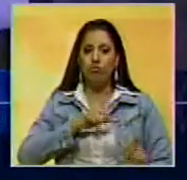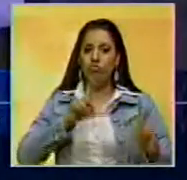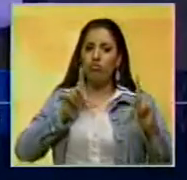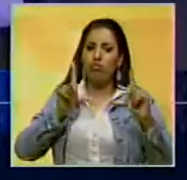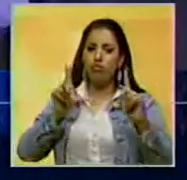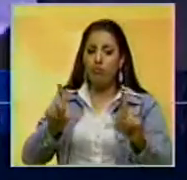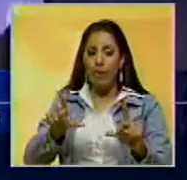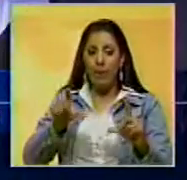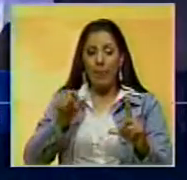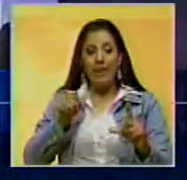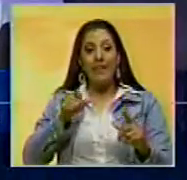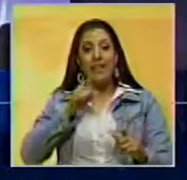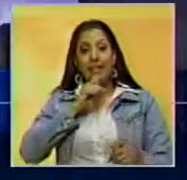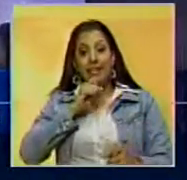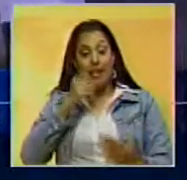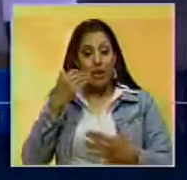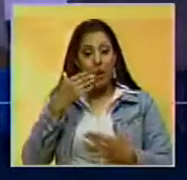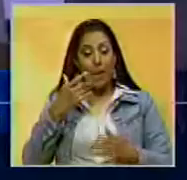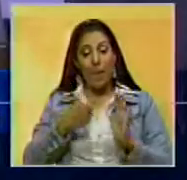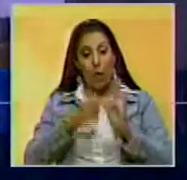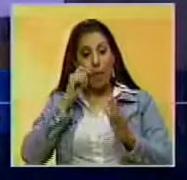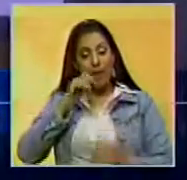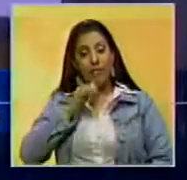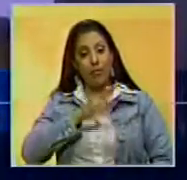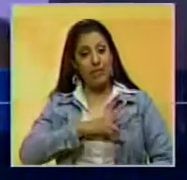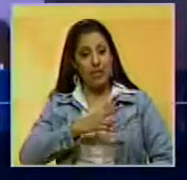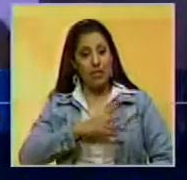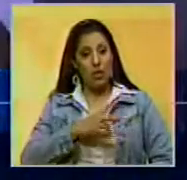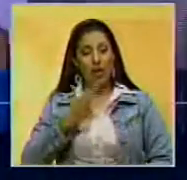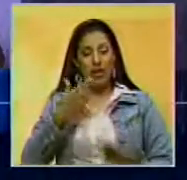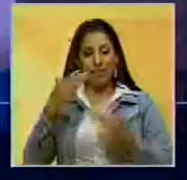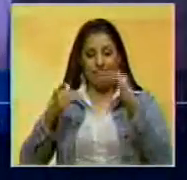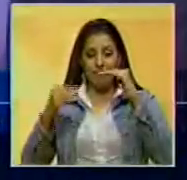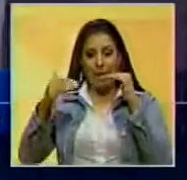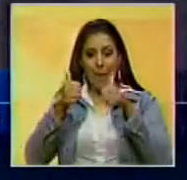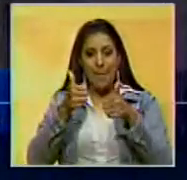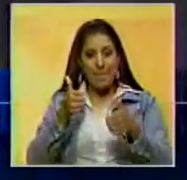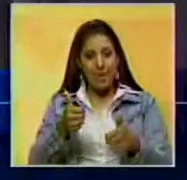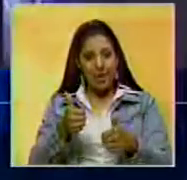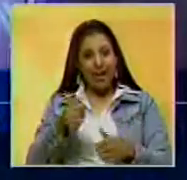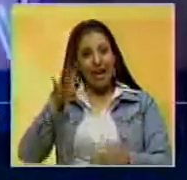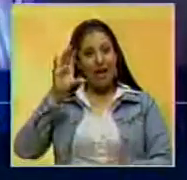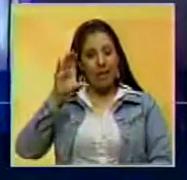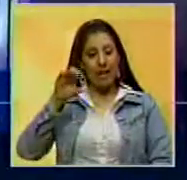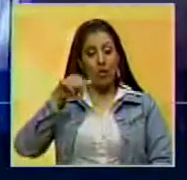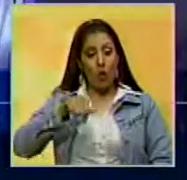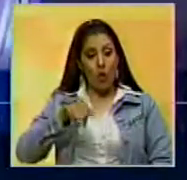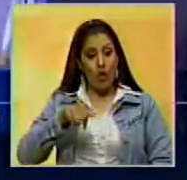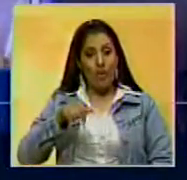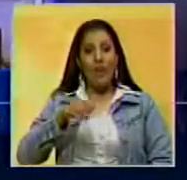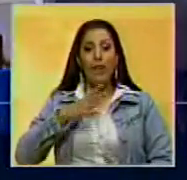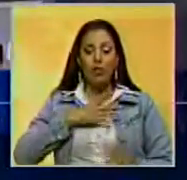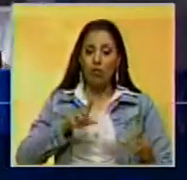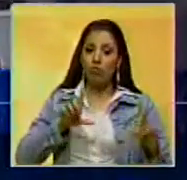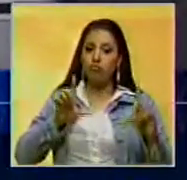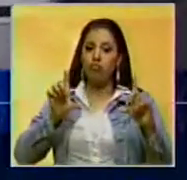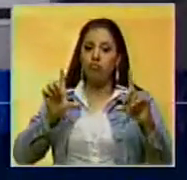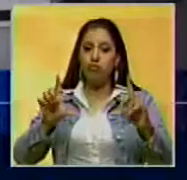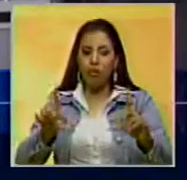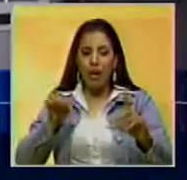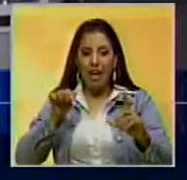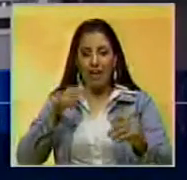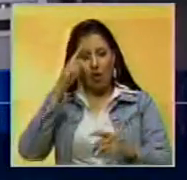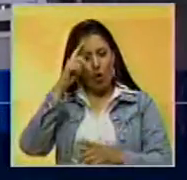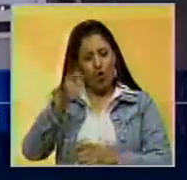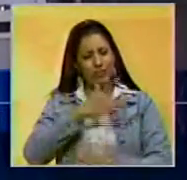entrega a este prestigioso canal como lo es Venevisión por la imparcialidad que ha tenido ante el país. Hoy hago esta entrega, este reconocimiento con mucho